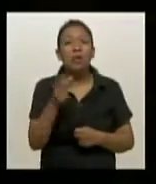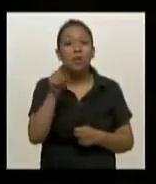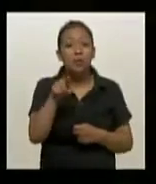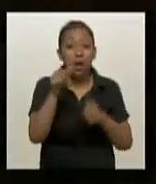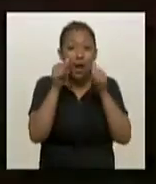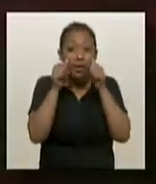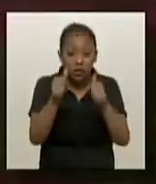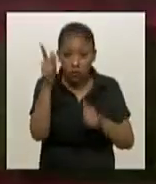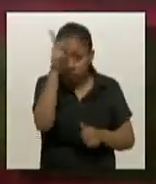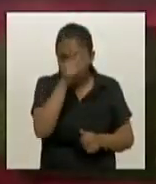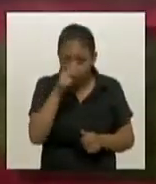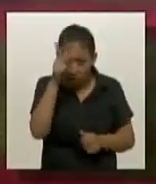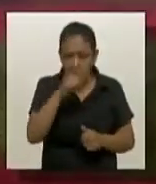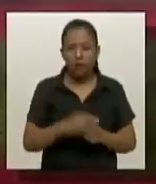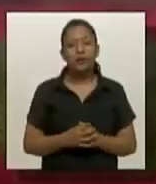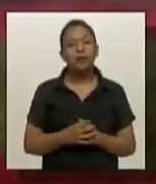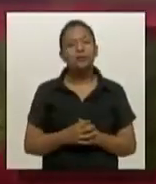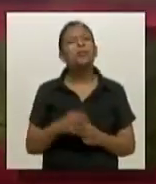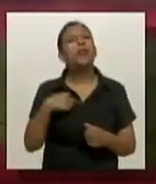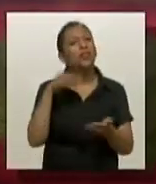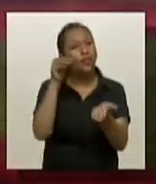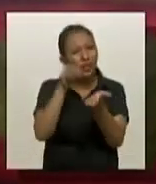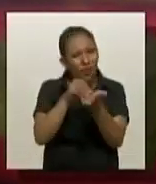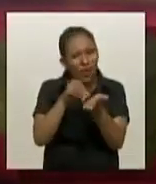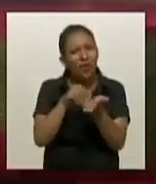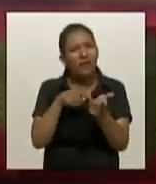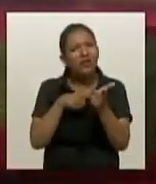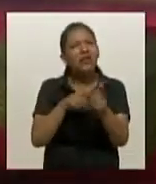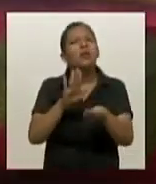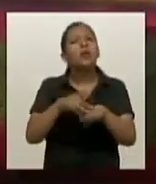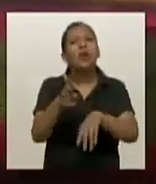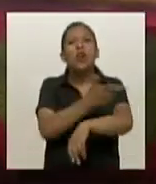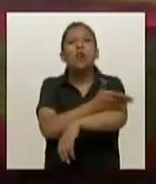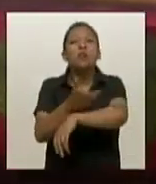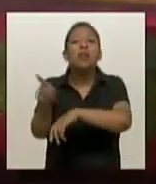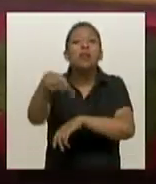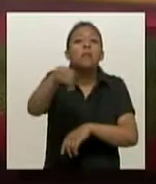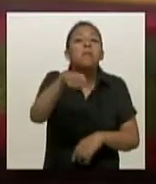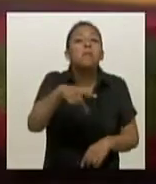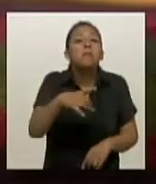atención psicológica. Persiste porque los compañeros tienen miedo,